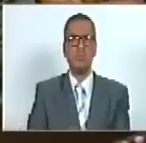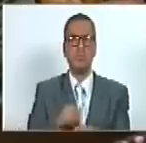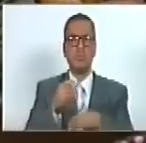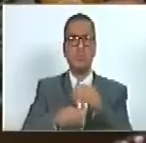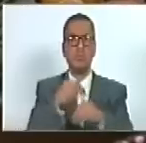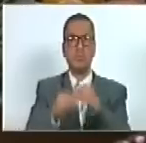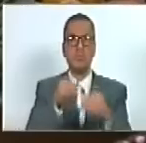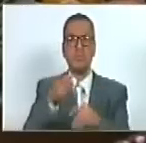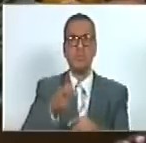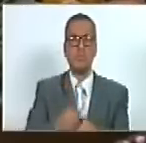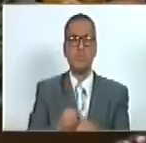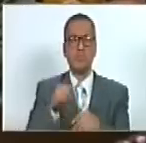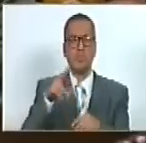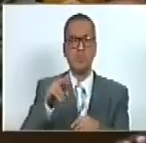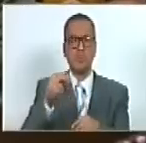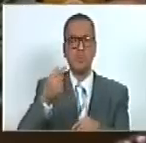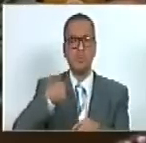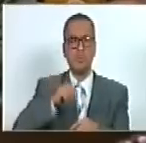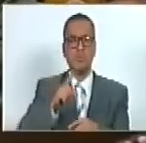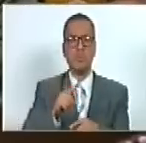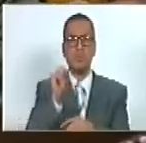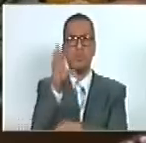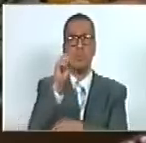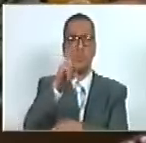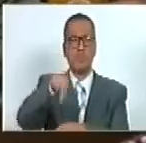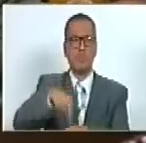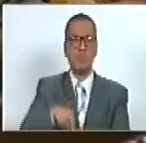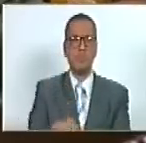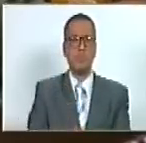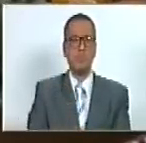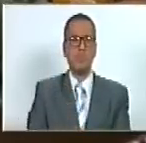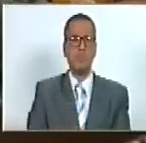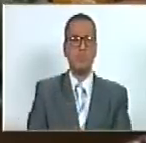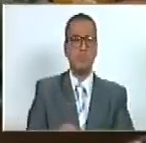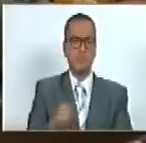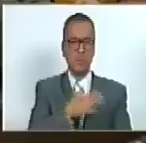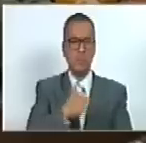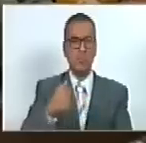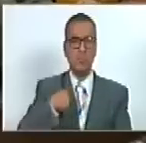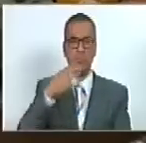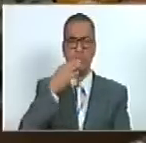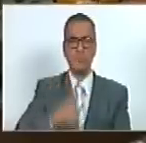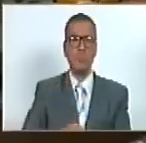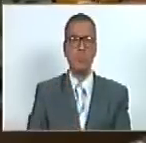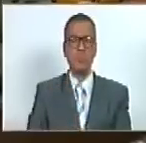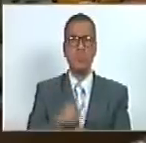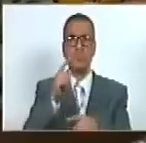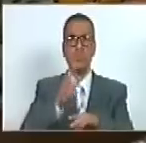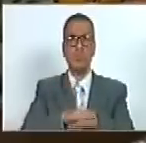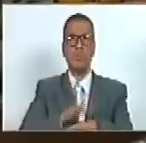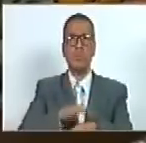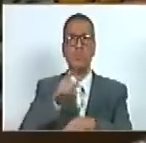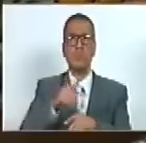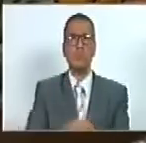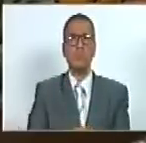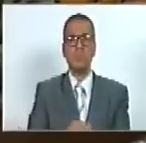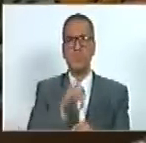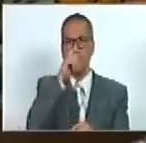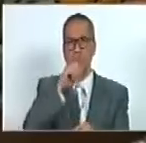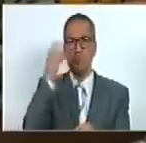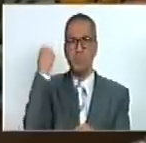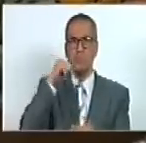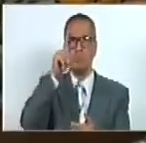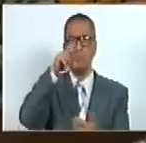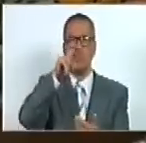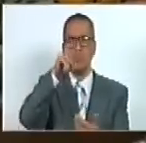haciendo nuestra asamblea, que difiere absolutamente de lo que ocurrió en el año